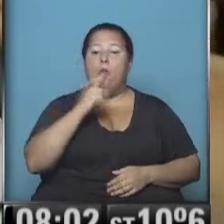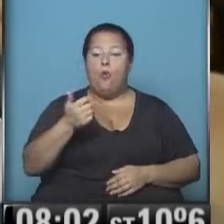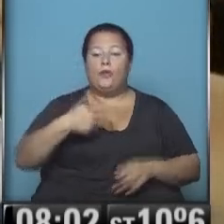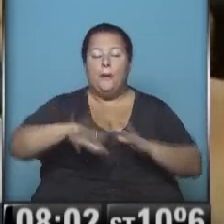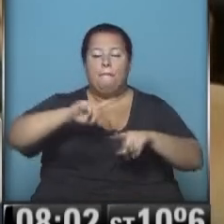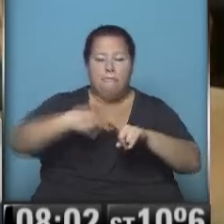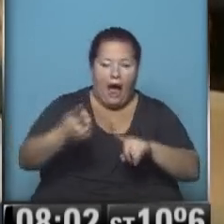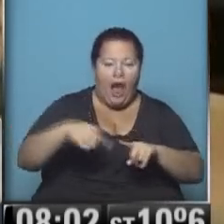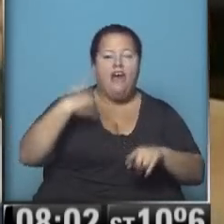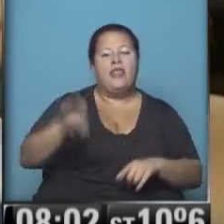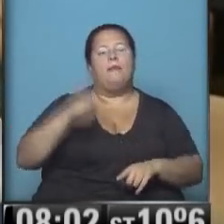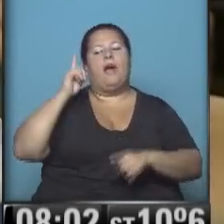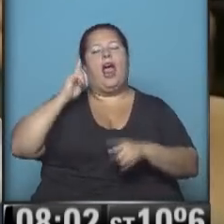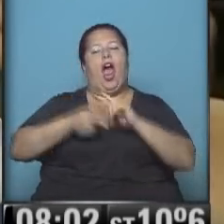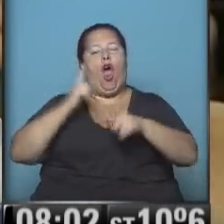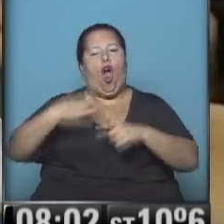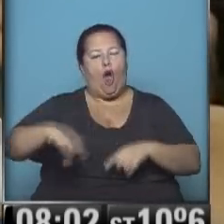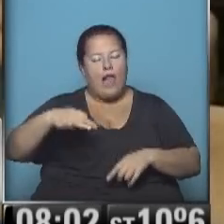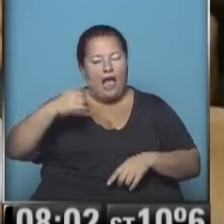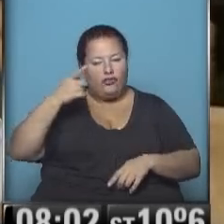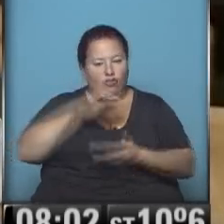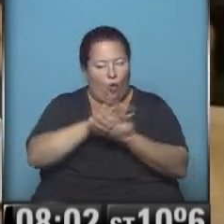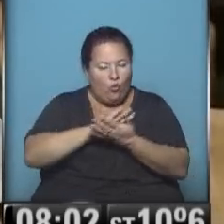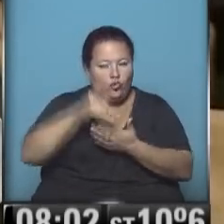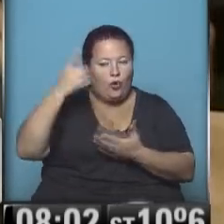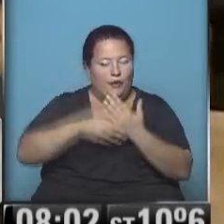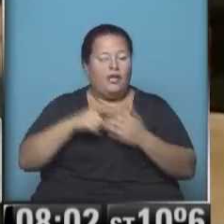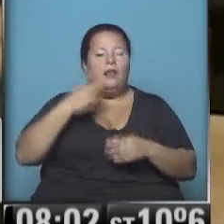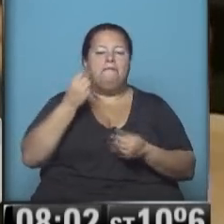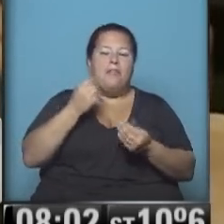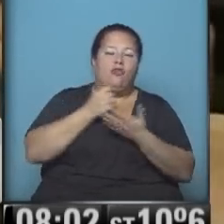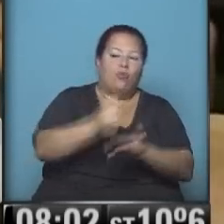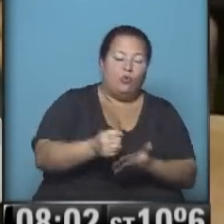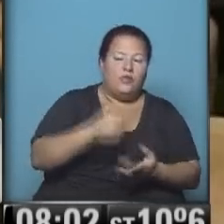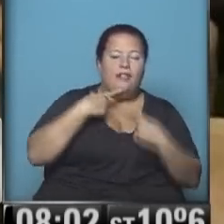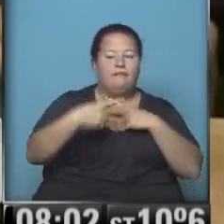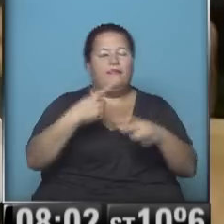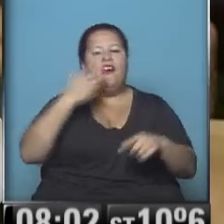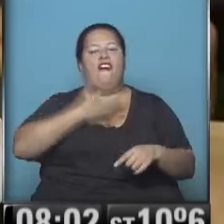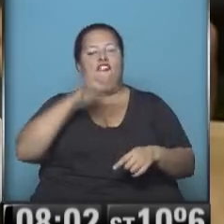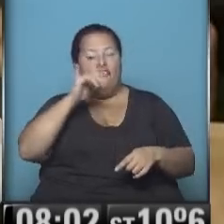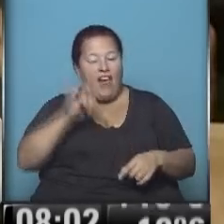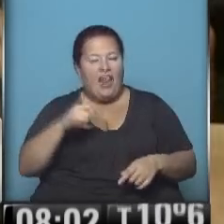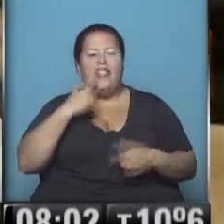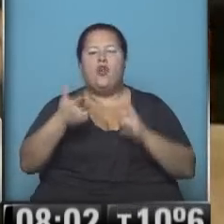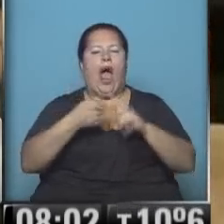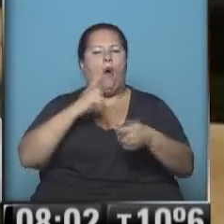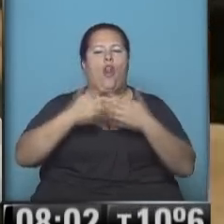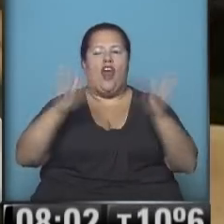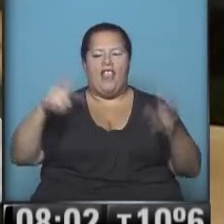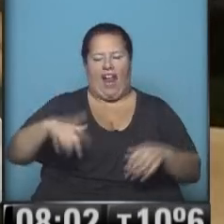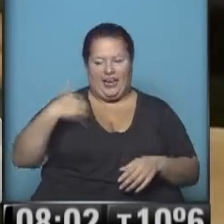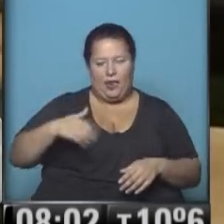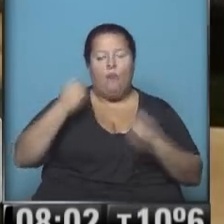paro que después acató la conciliación obligatoria en medio de la discusión por los subsidios y un reclamo de Fernández diciendo que no hay paritarias libres en la